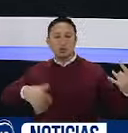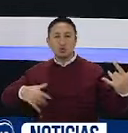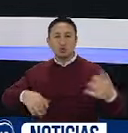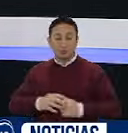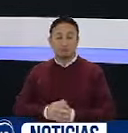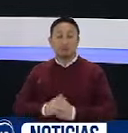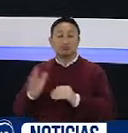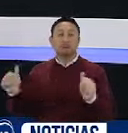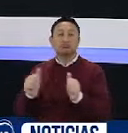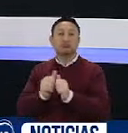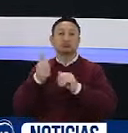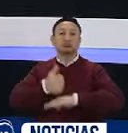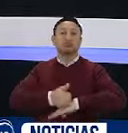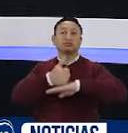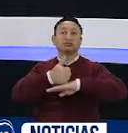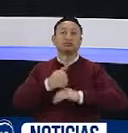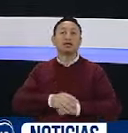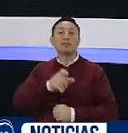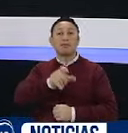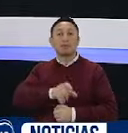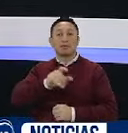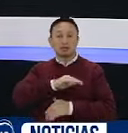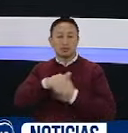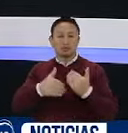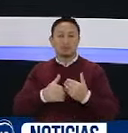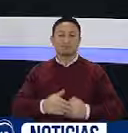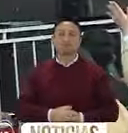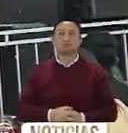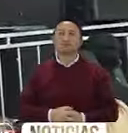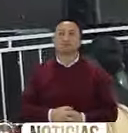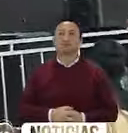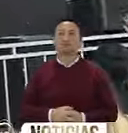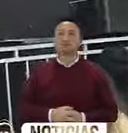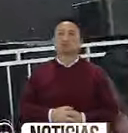a las autoridades y también a ciudadanía en general.